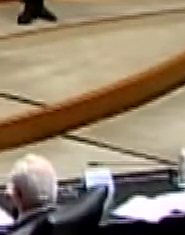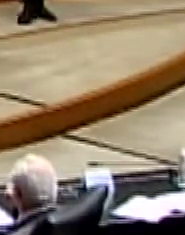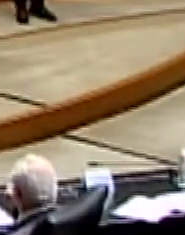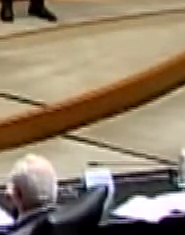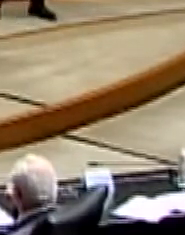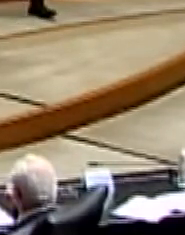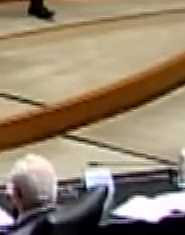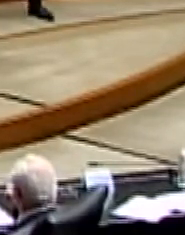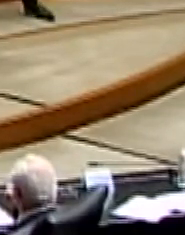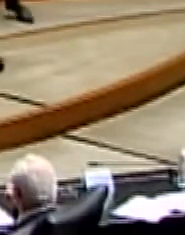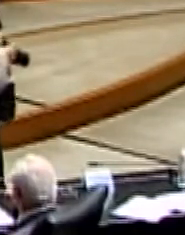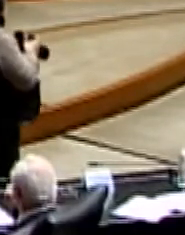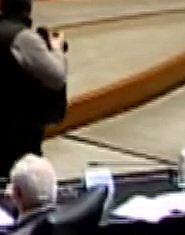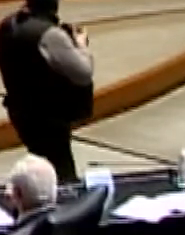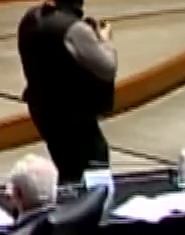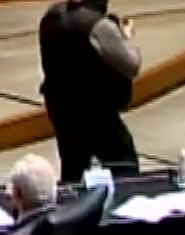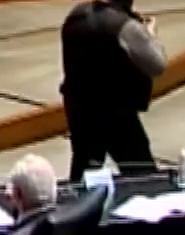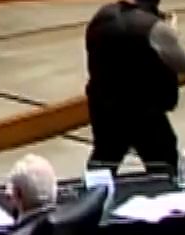Un poco más.